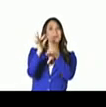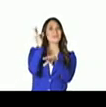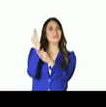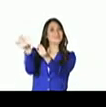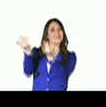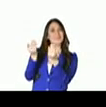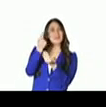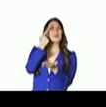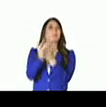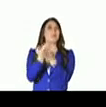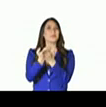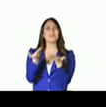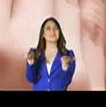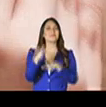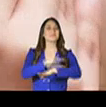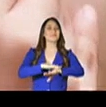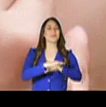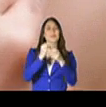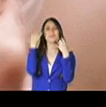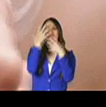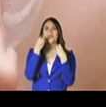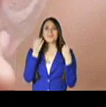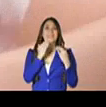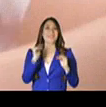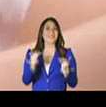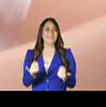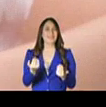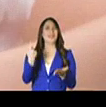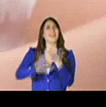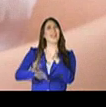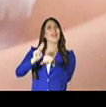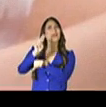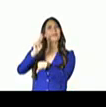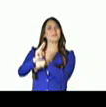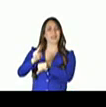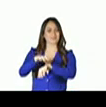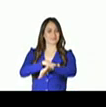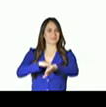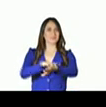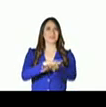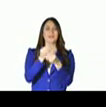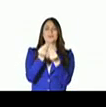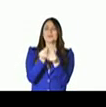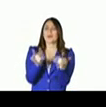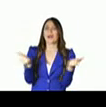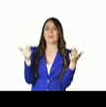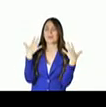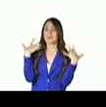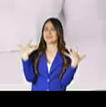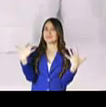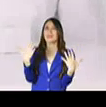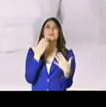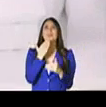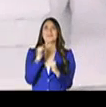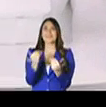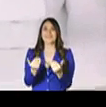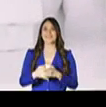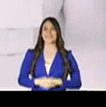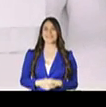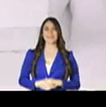Invitamos a mujeres a realizar un misterioso tratamiento de belleza. ¿Pero qué usamos para dejar su piel más suave, más tersa y más